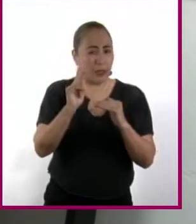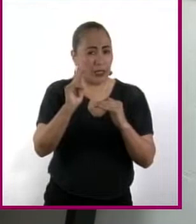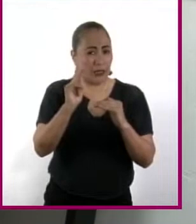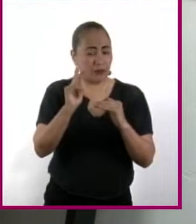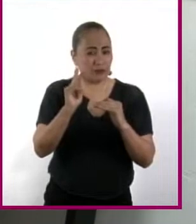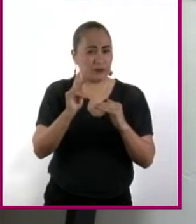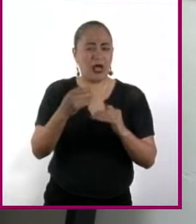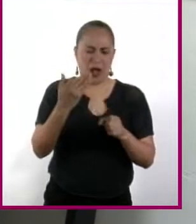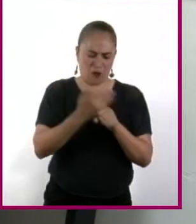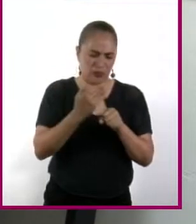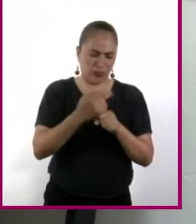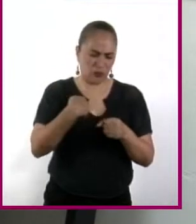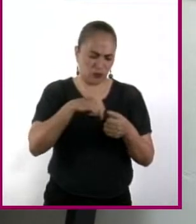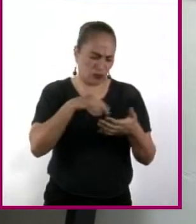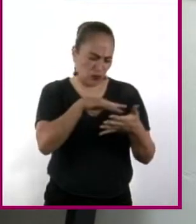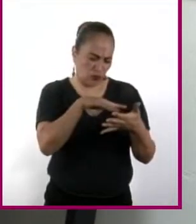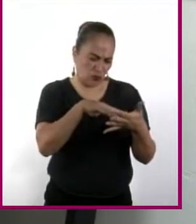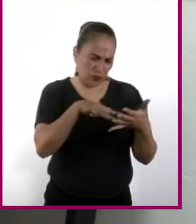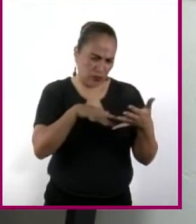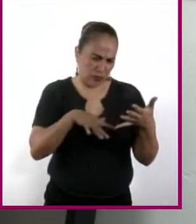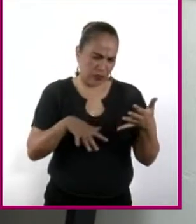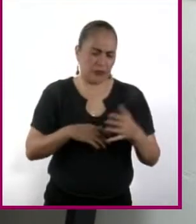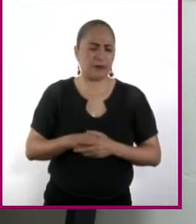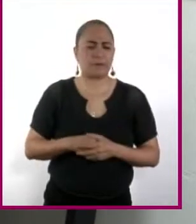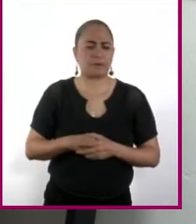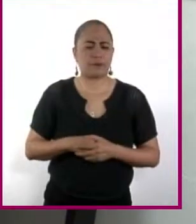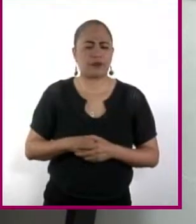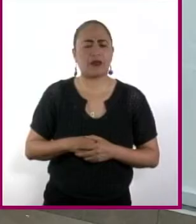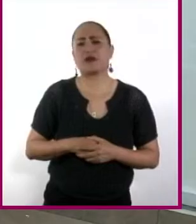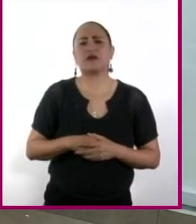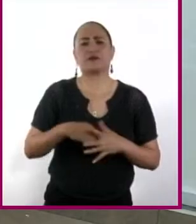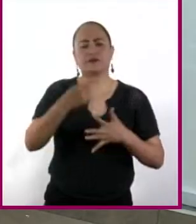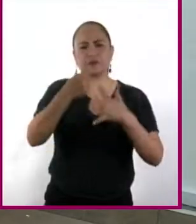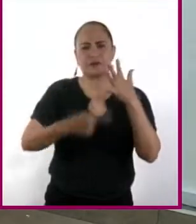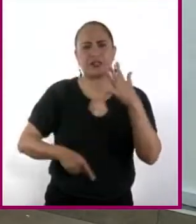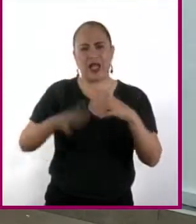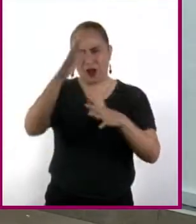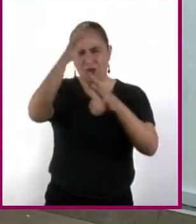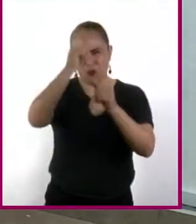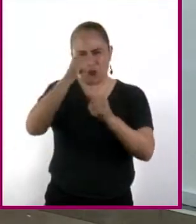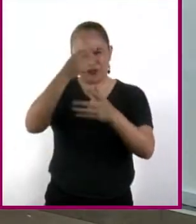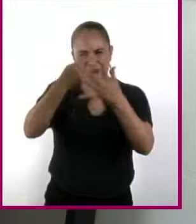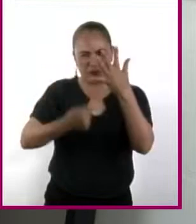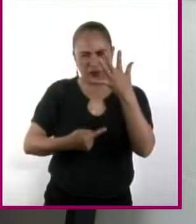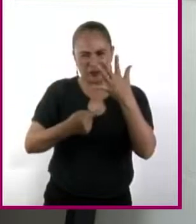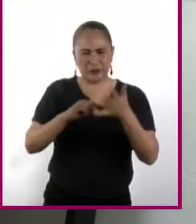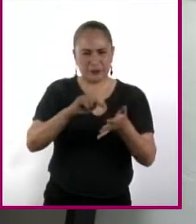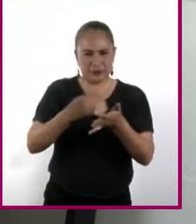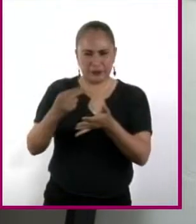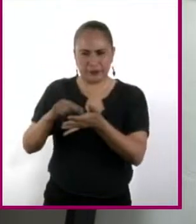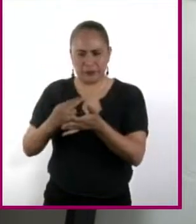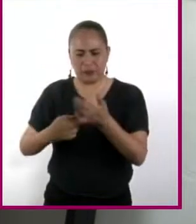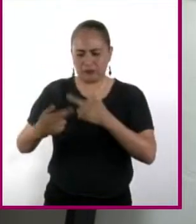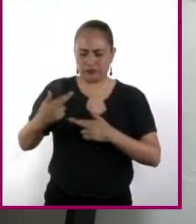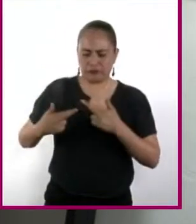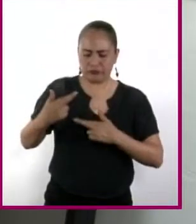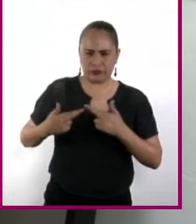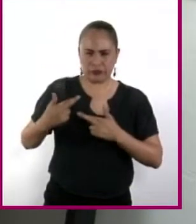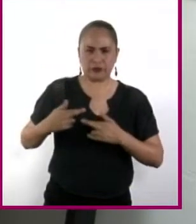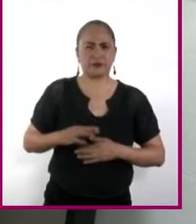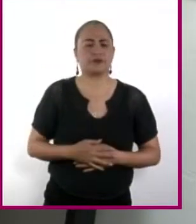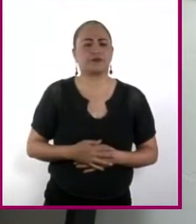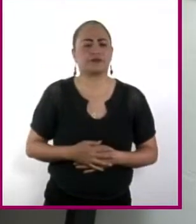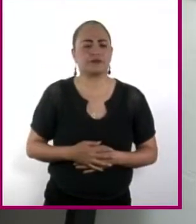hemos estado leyendo, con la entrada del actual modelo económico del libre mercado, este panorama se revirtió. ¿Y cómo es que se puede ver